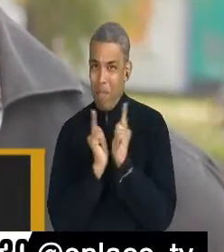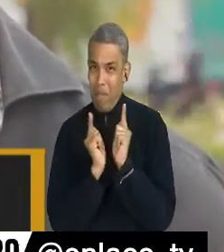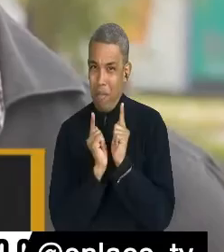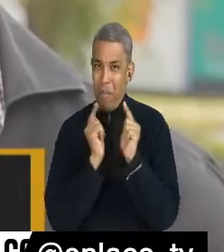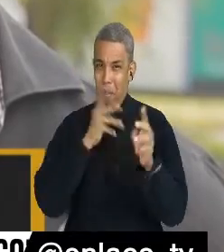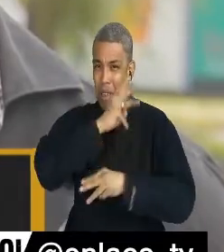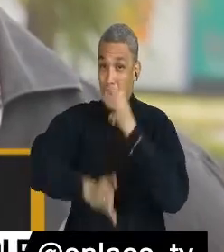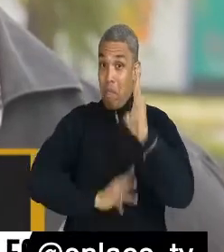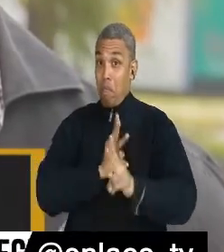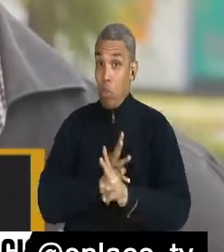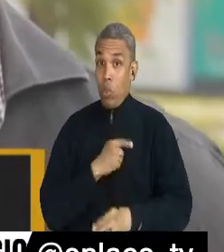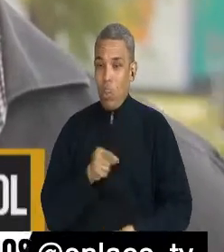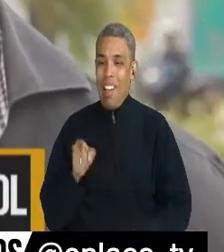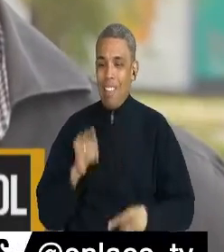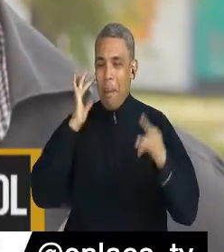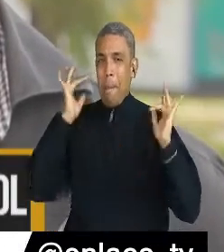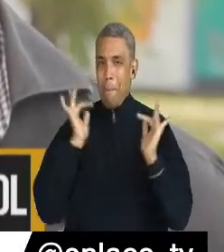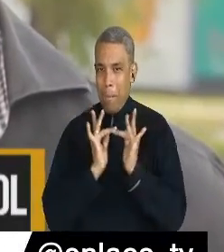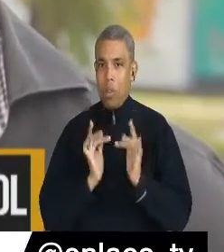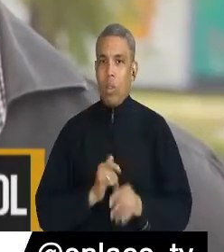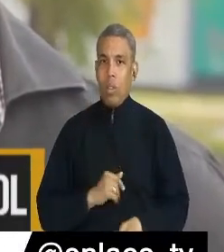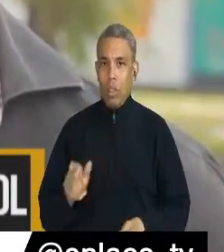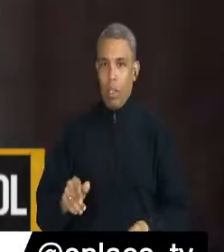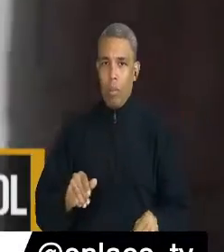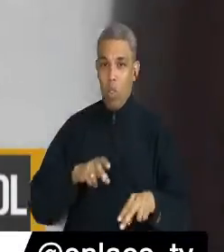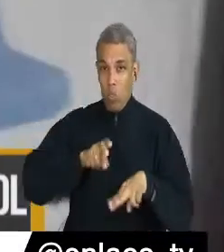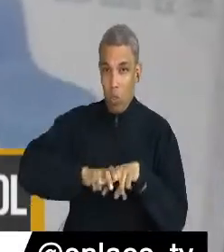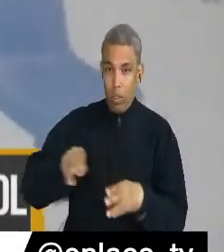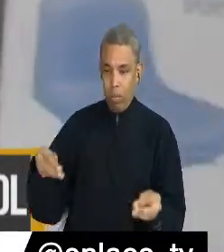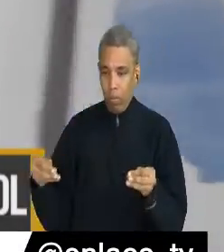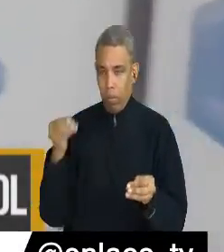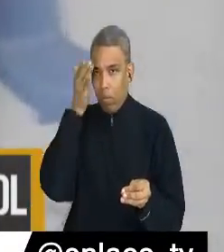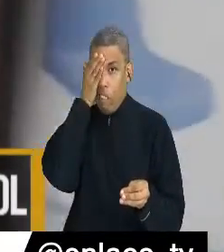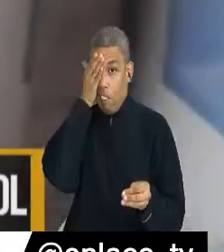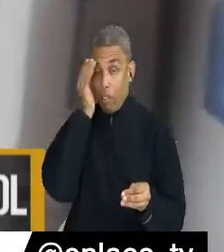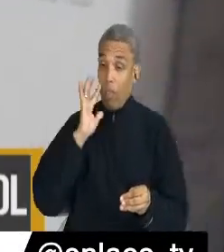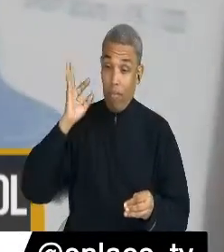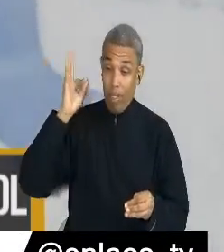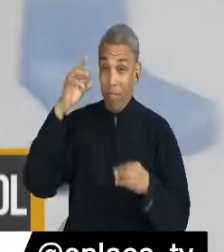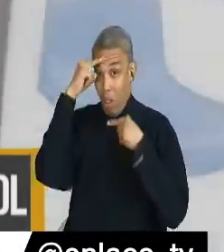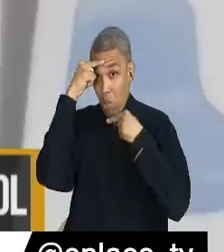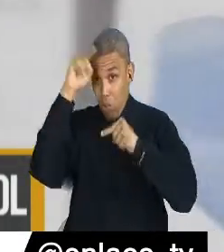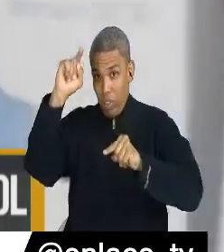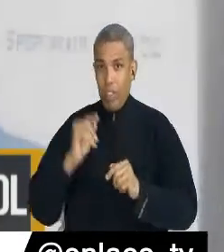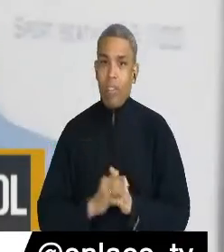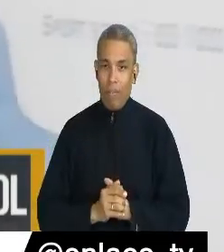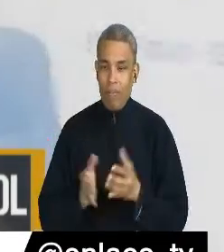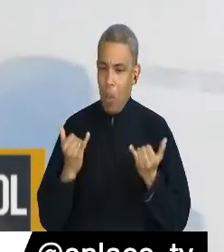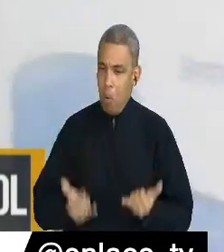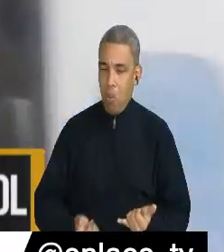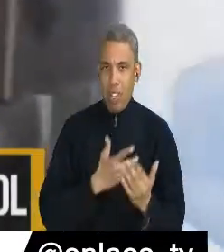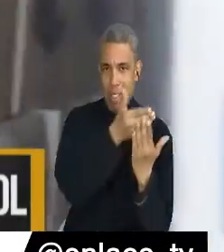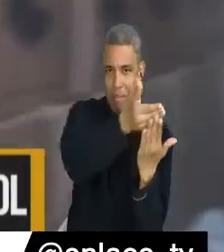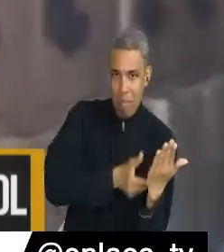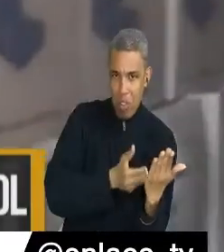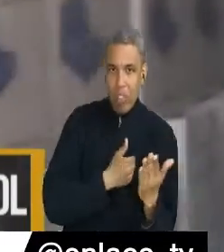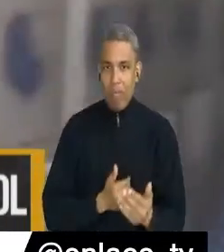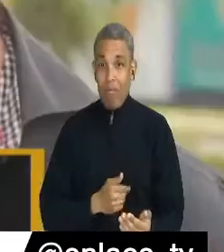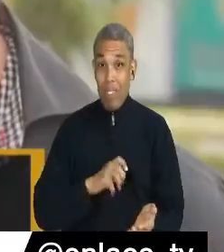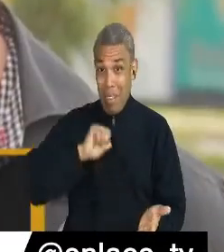de el producto a partir de la instalación de las mismas a la vez se firmó el acta de